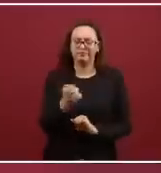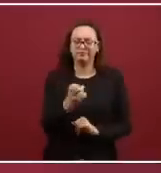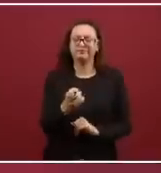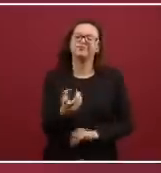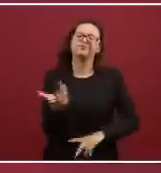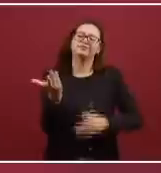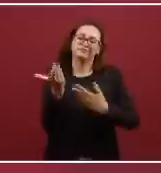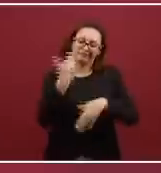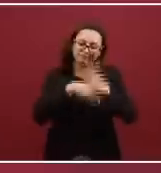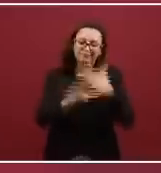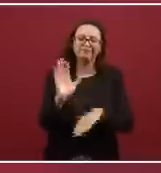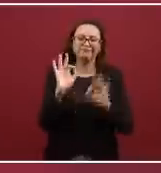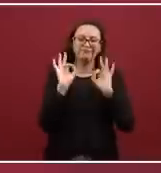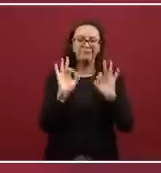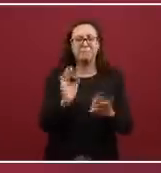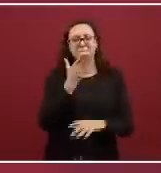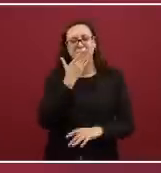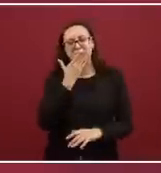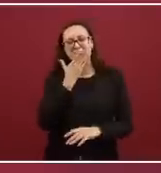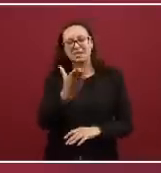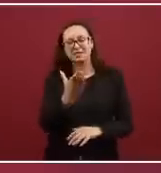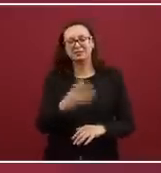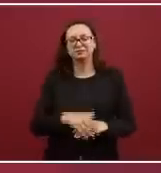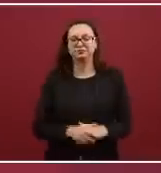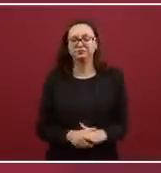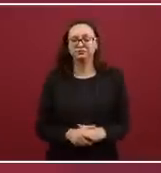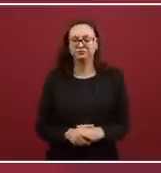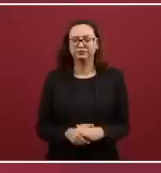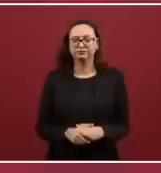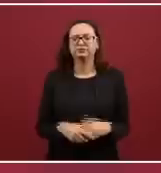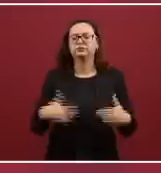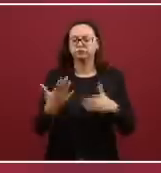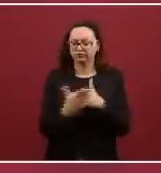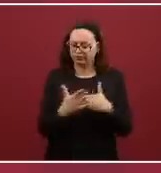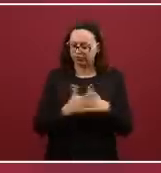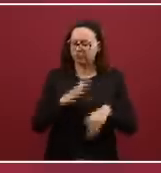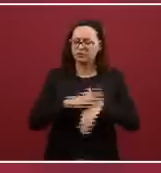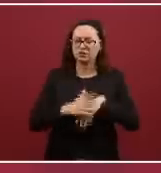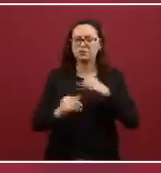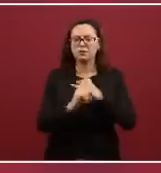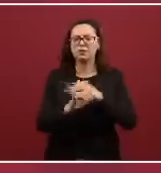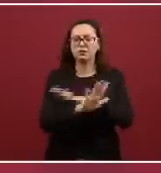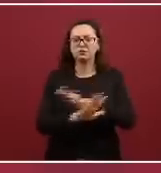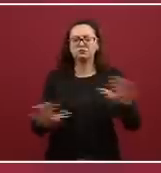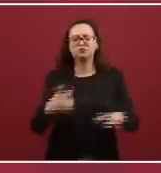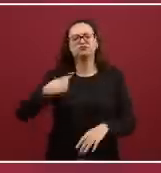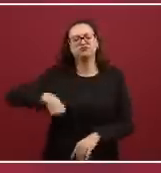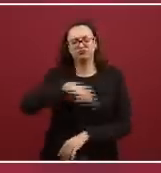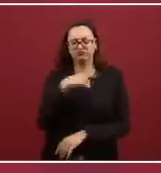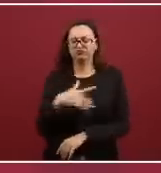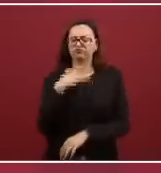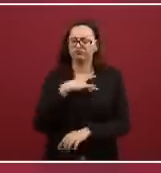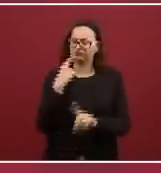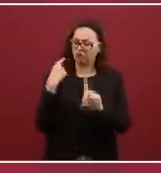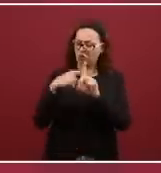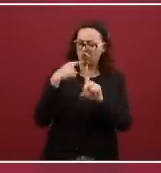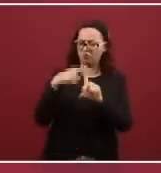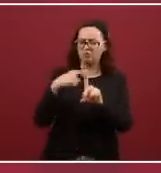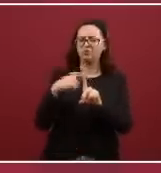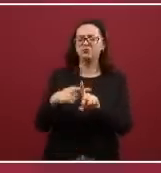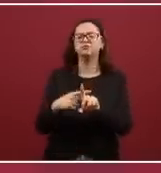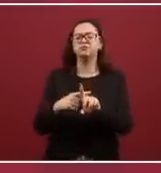y este vamos a estarles informando y estamos optimistas de que se va a